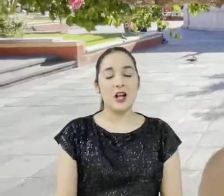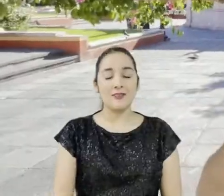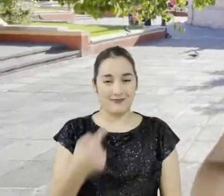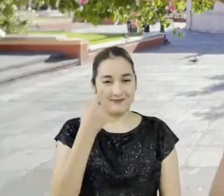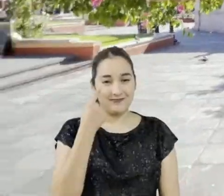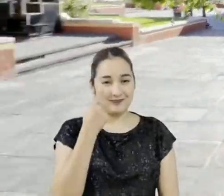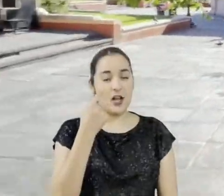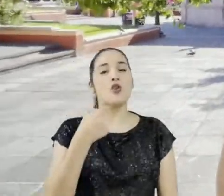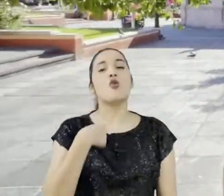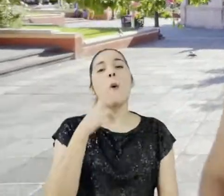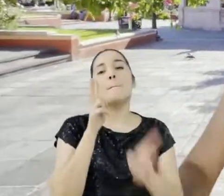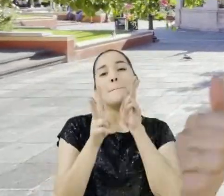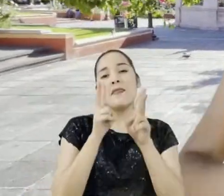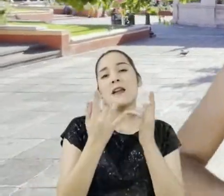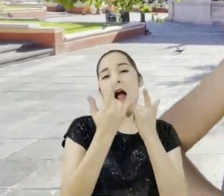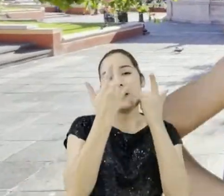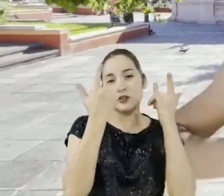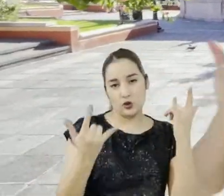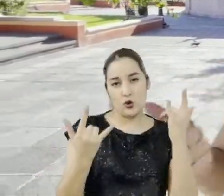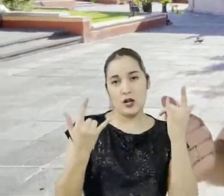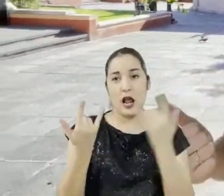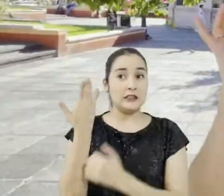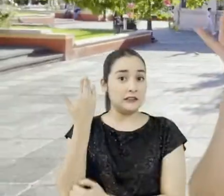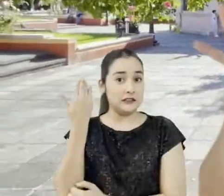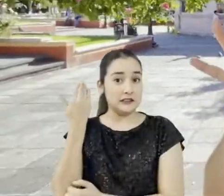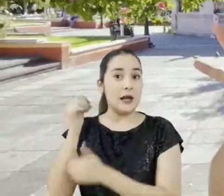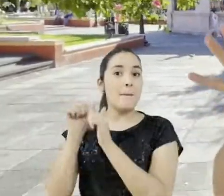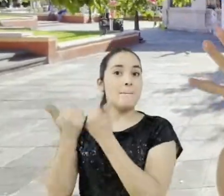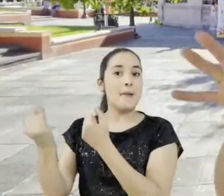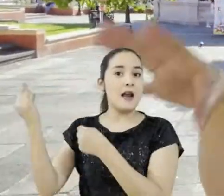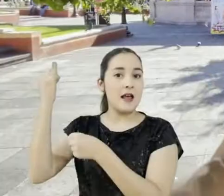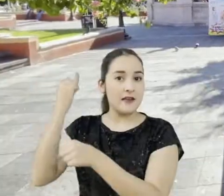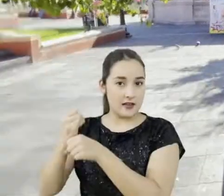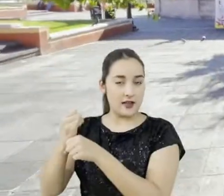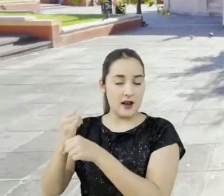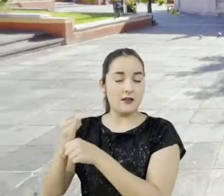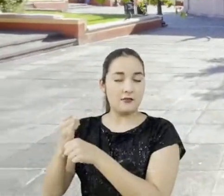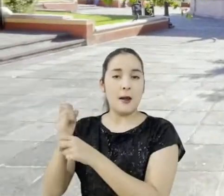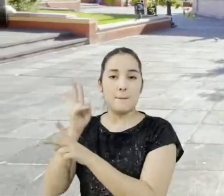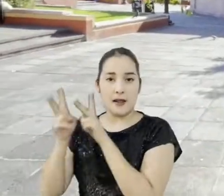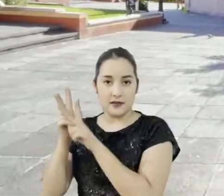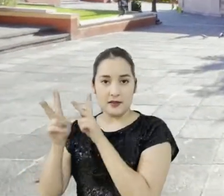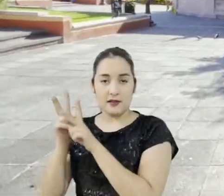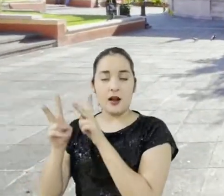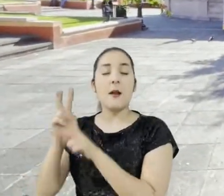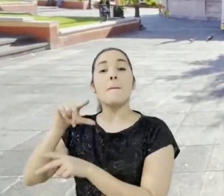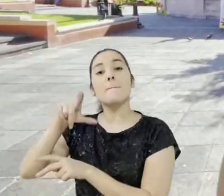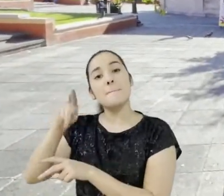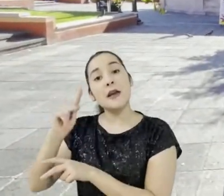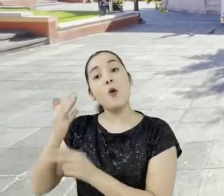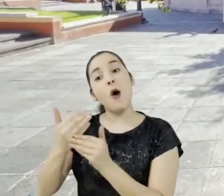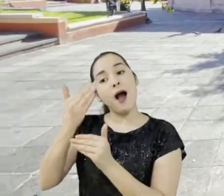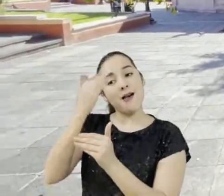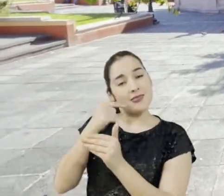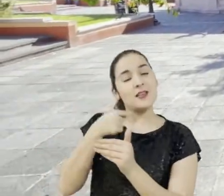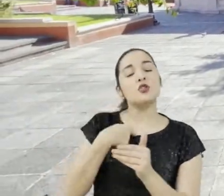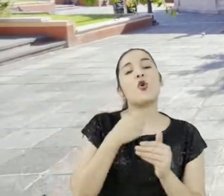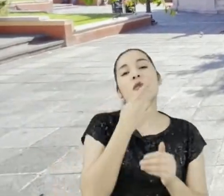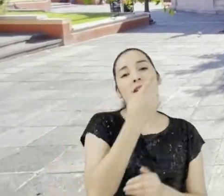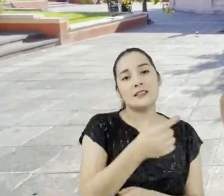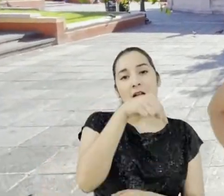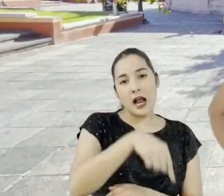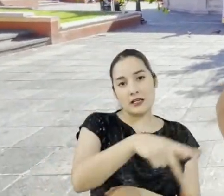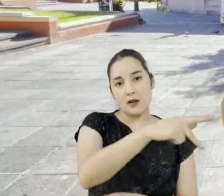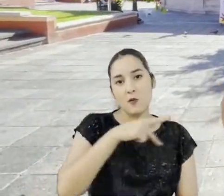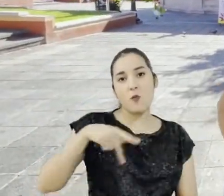Les voy a platicar qué pasó hace ratito en la panadería. Antes que nada, pues les quiero decir que Calvillo es un lugar, un pueblo mágico,